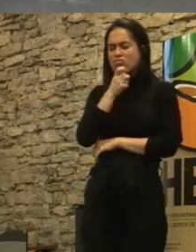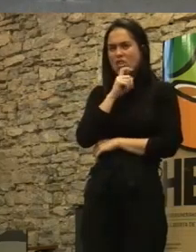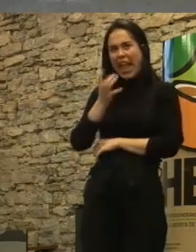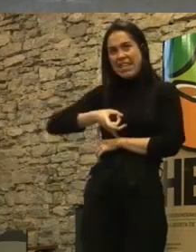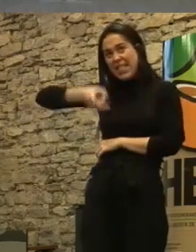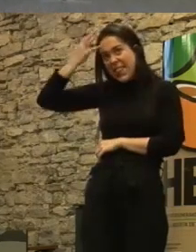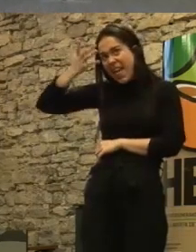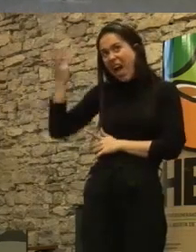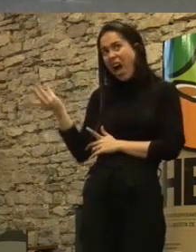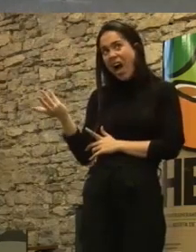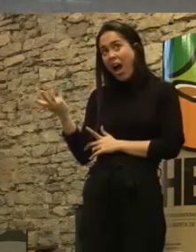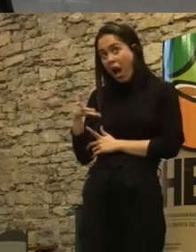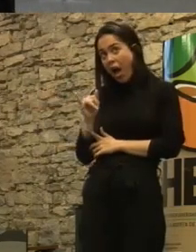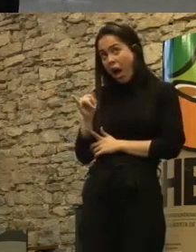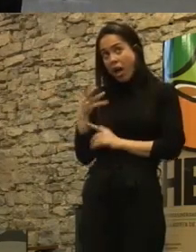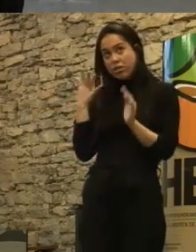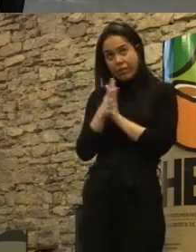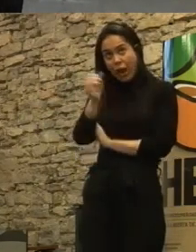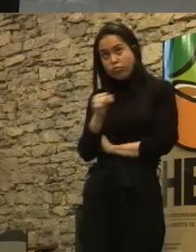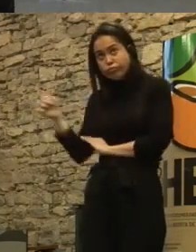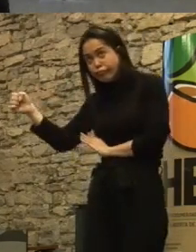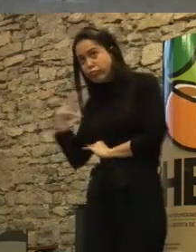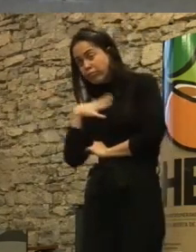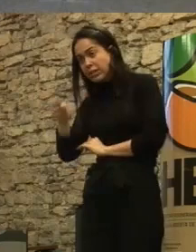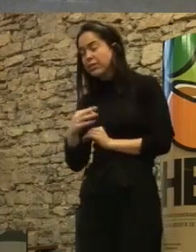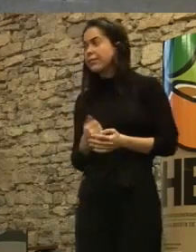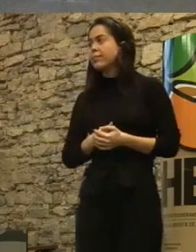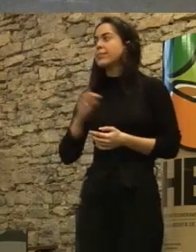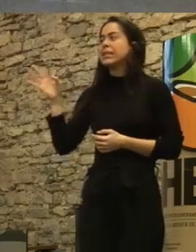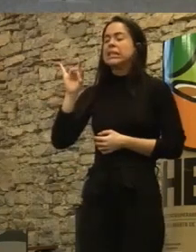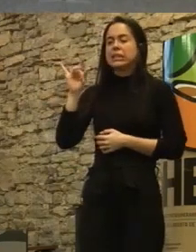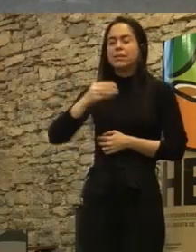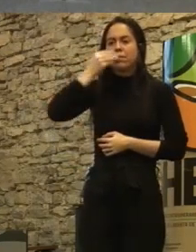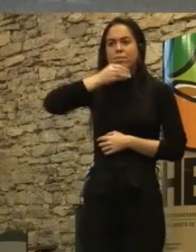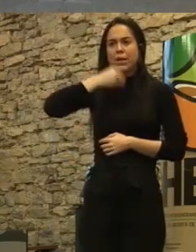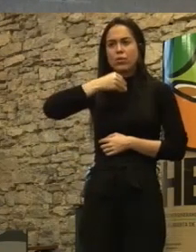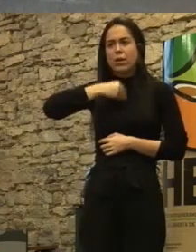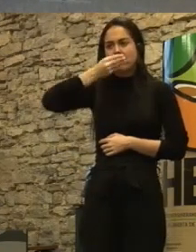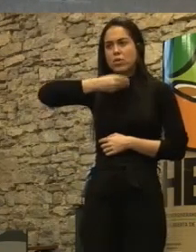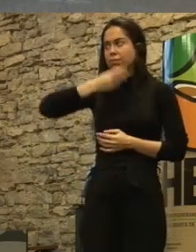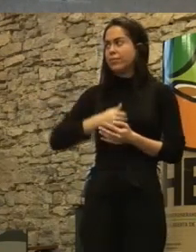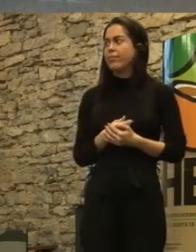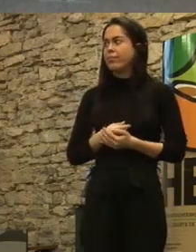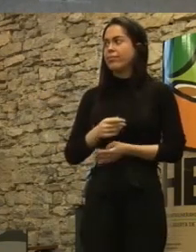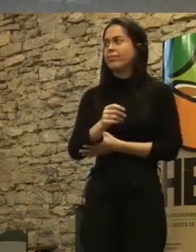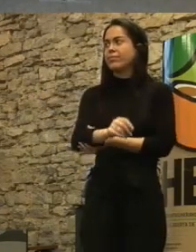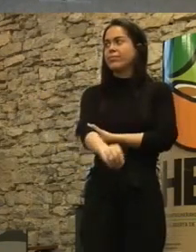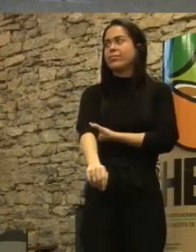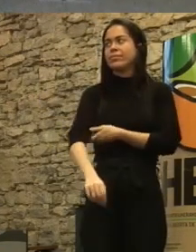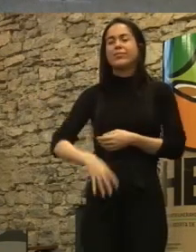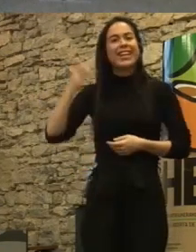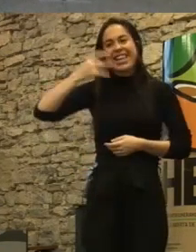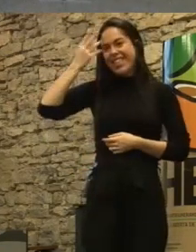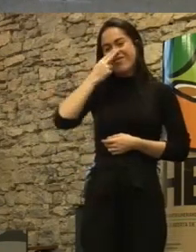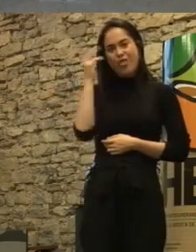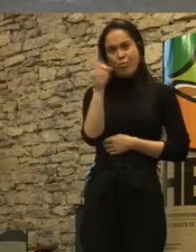tiene...? No. Muy buena pregunta porque podría haberlo clarificado yo y no lo he clarificado. No. Idea no